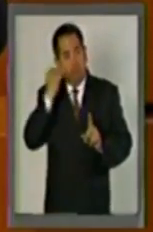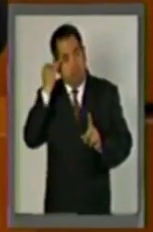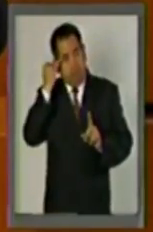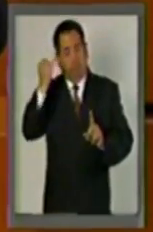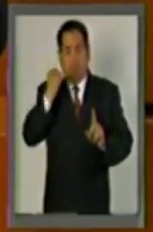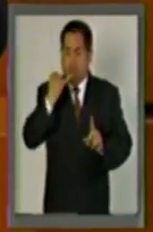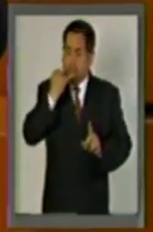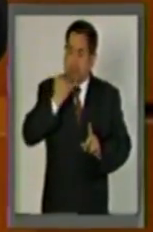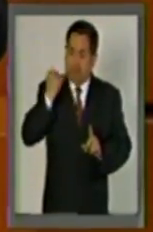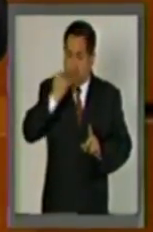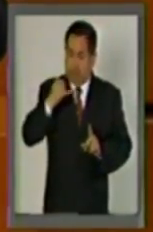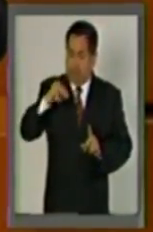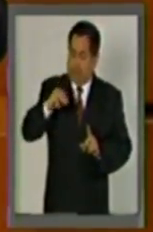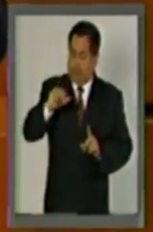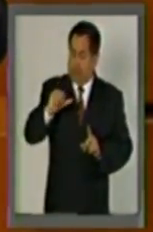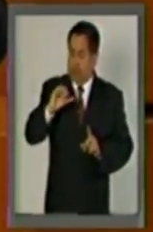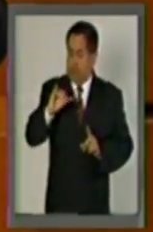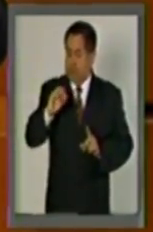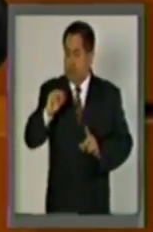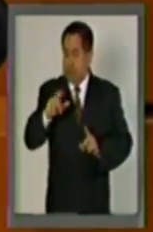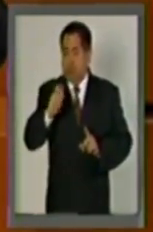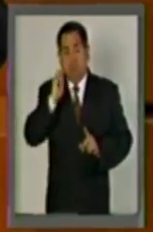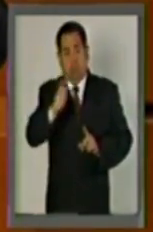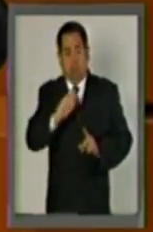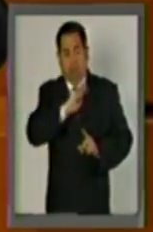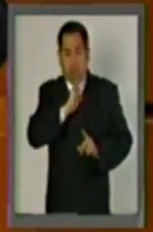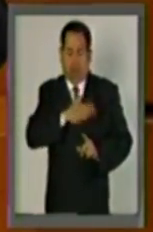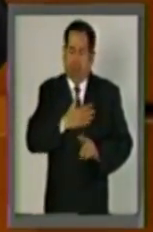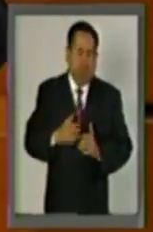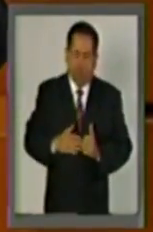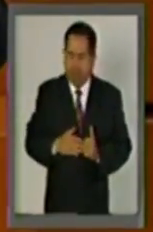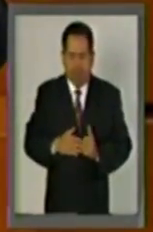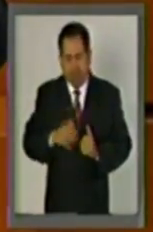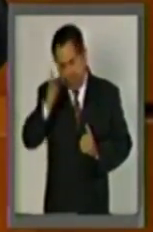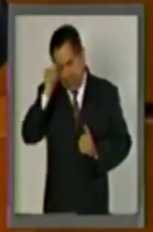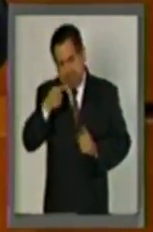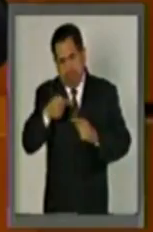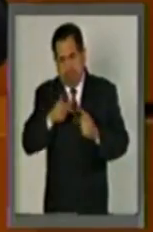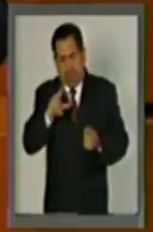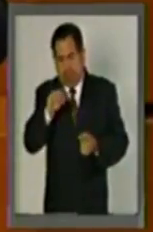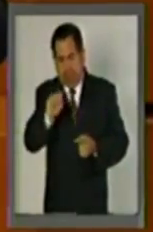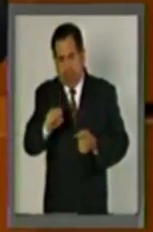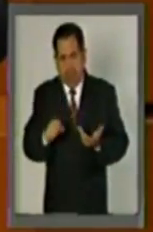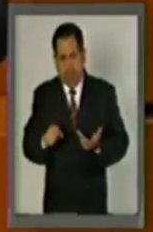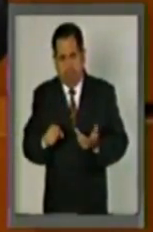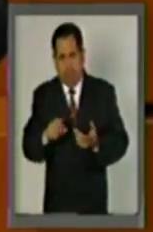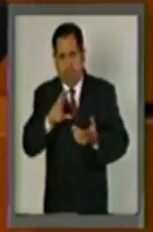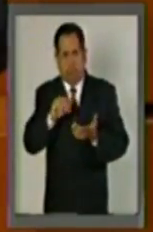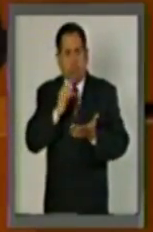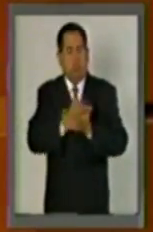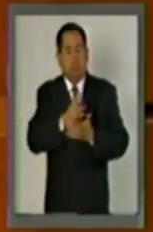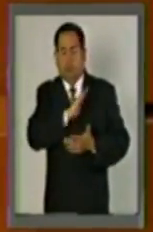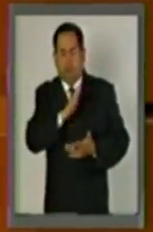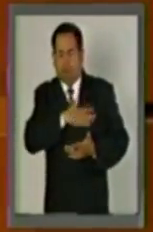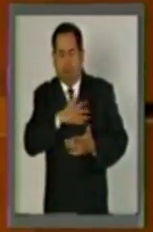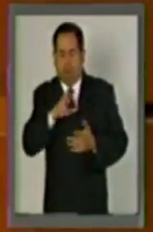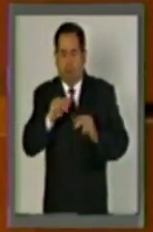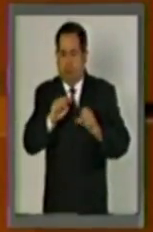de idioma nacional, entendiéndolo nada más como el idioma